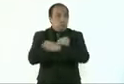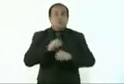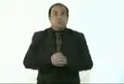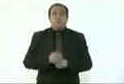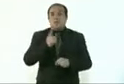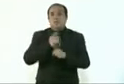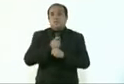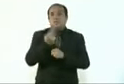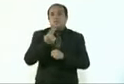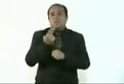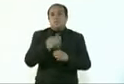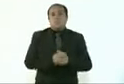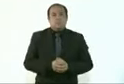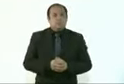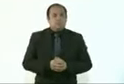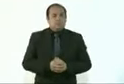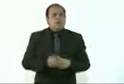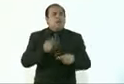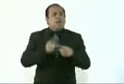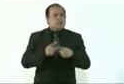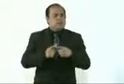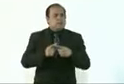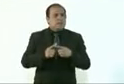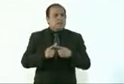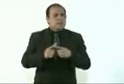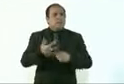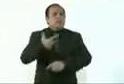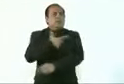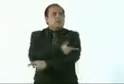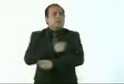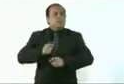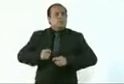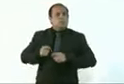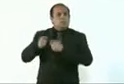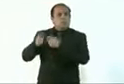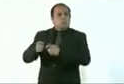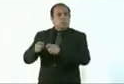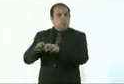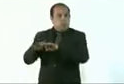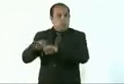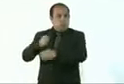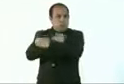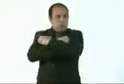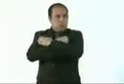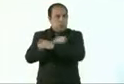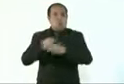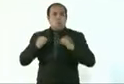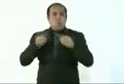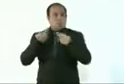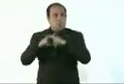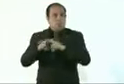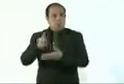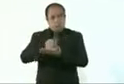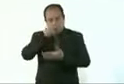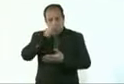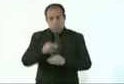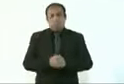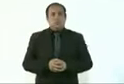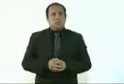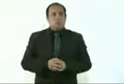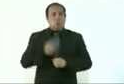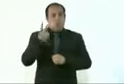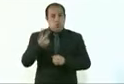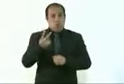que tendríamos que ver es a quién le corresponde este refuerzo como personal educativo y docente en la Ciudad de México. Y básicamente son